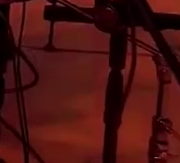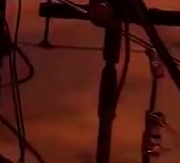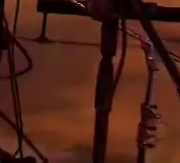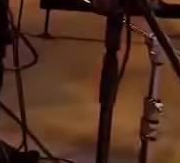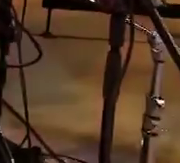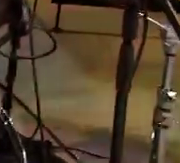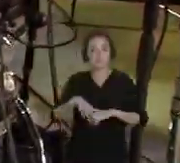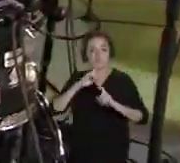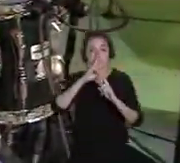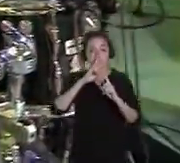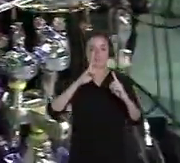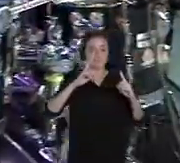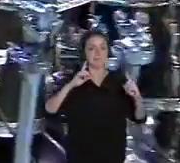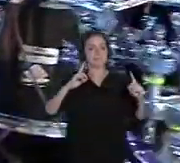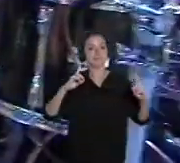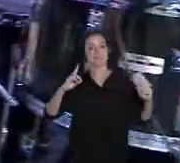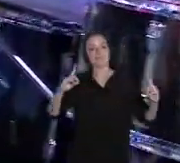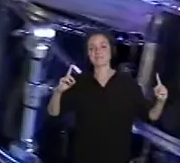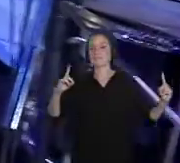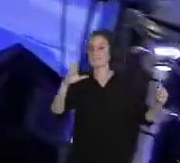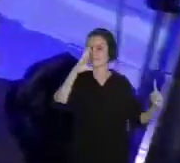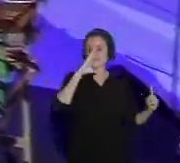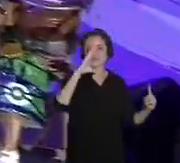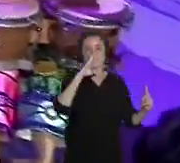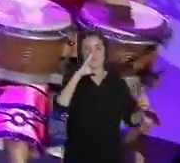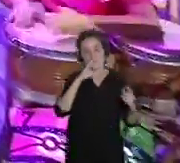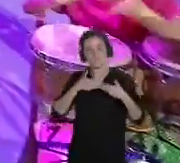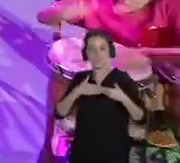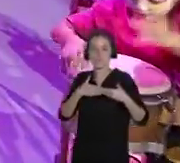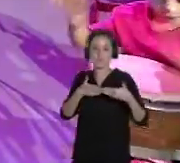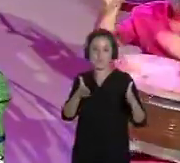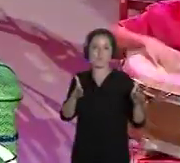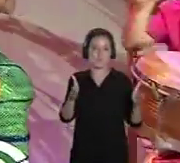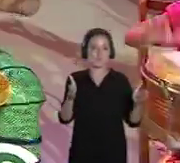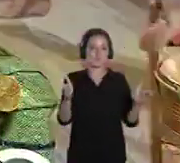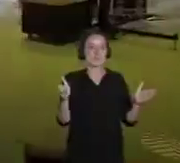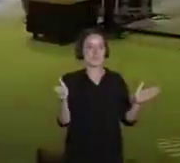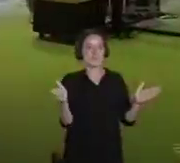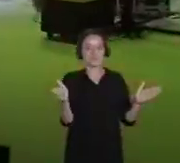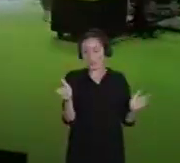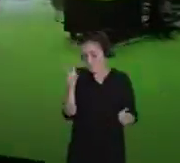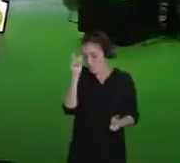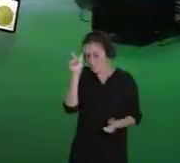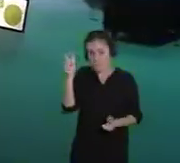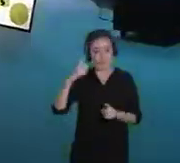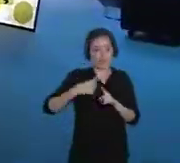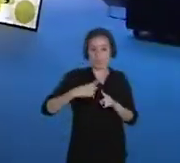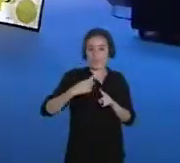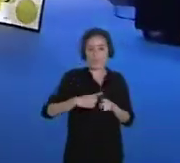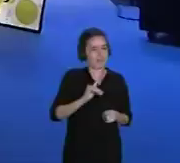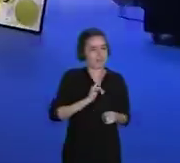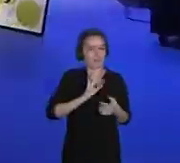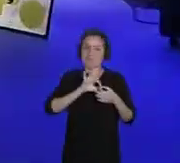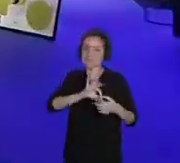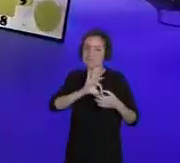Otro año más llegó febrero. Para te puedo enseñar la identidad, la fiesta